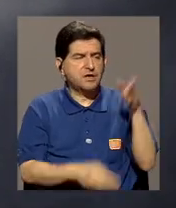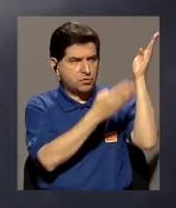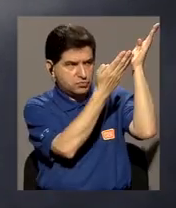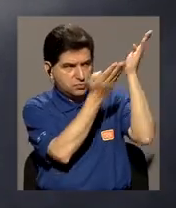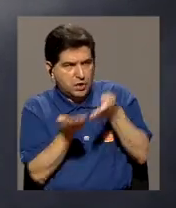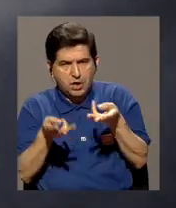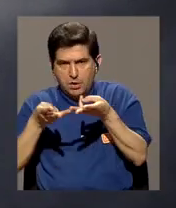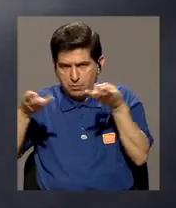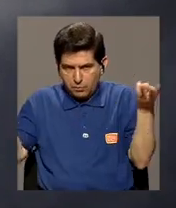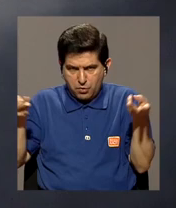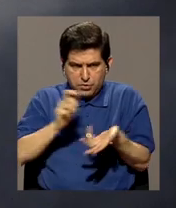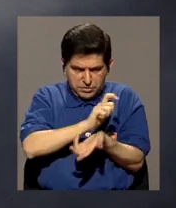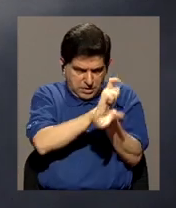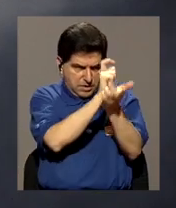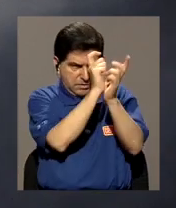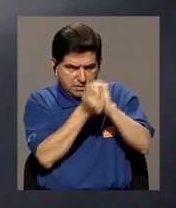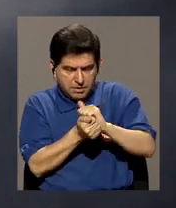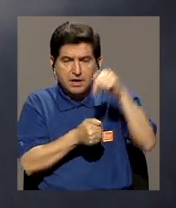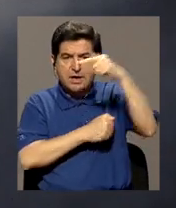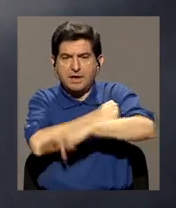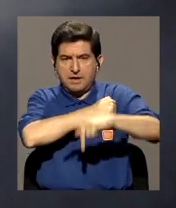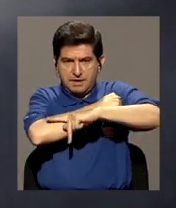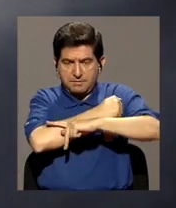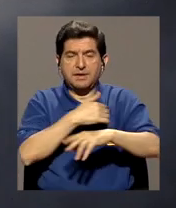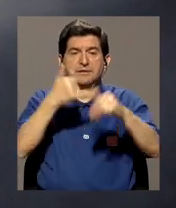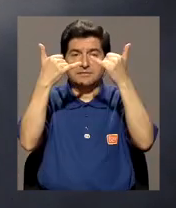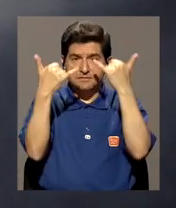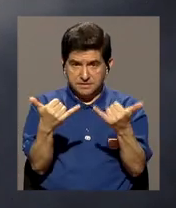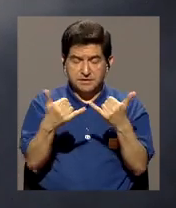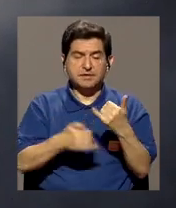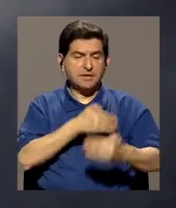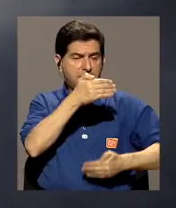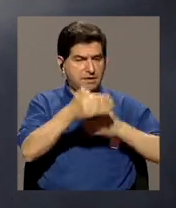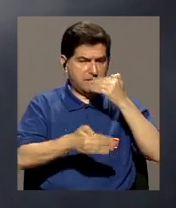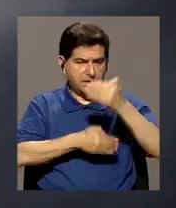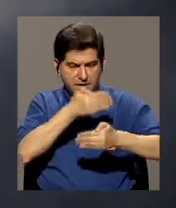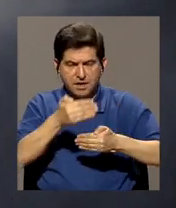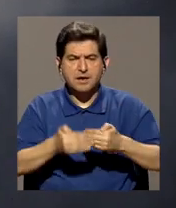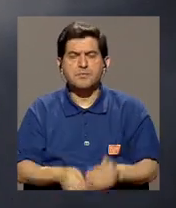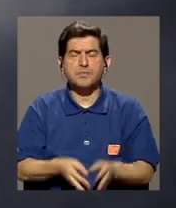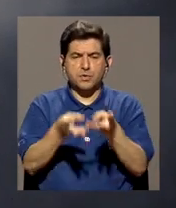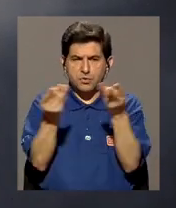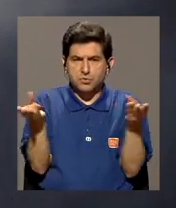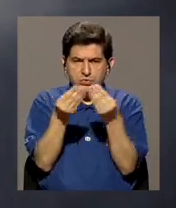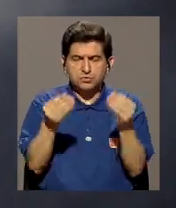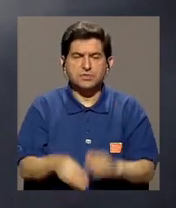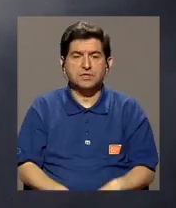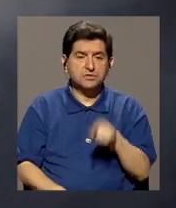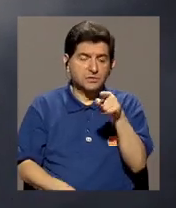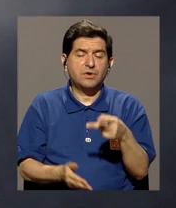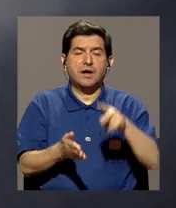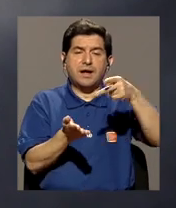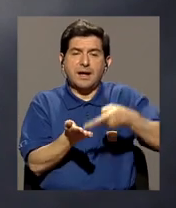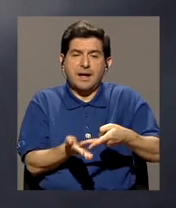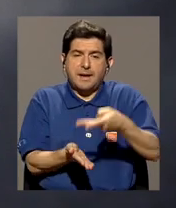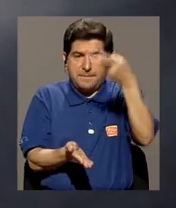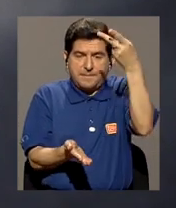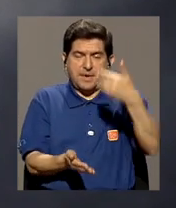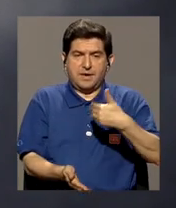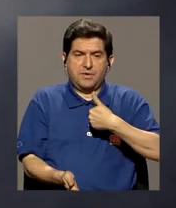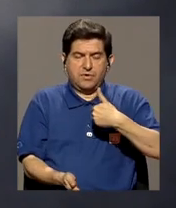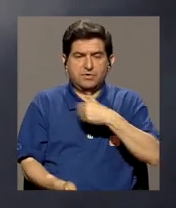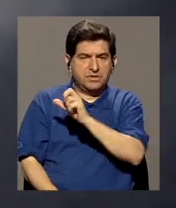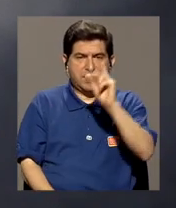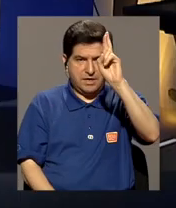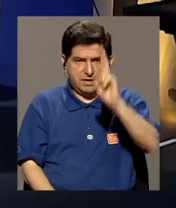insumos los transforman en el país y ahí es donde en ese proceso de producción es donde se le genera el valor este